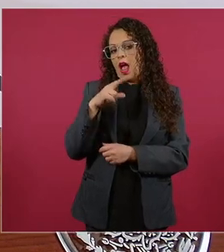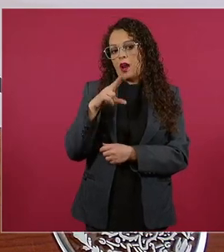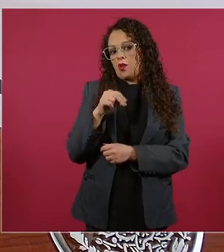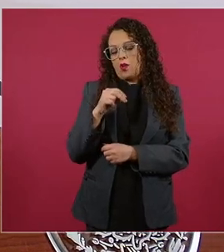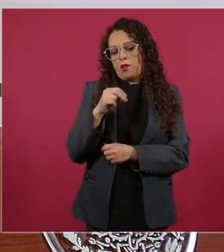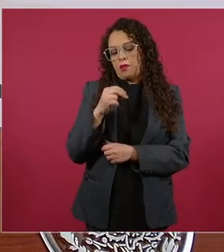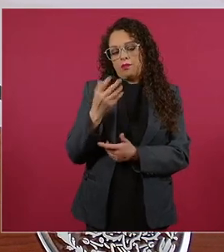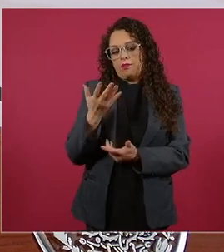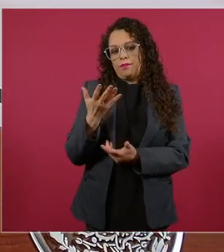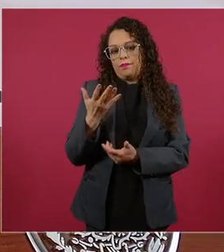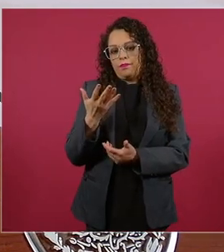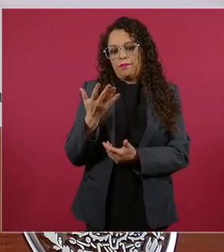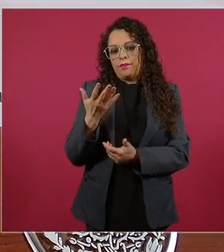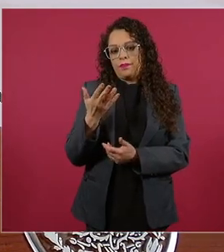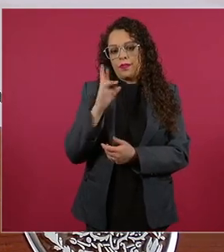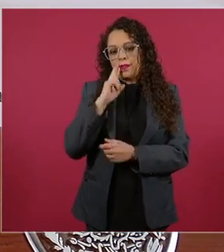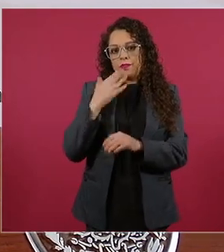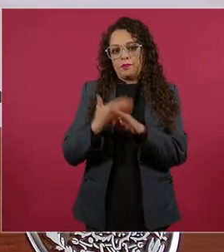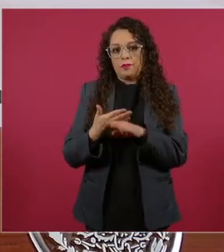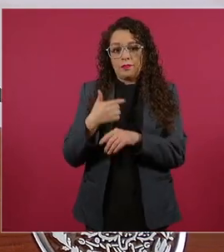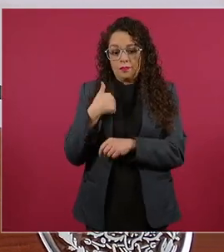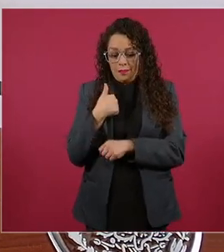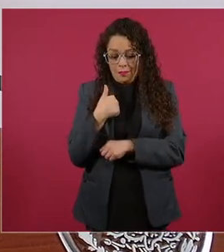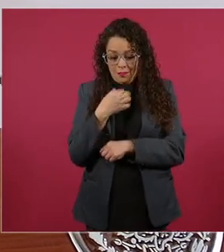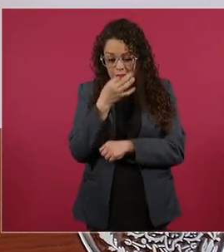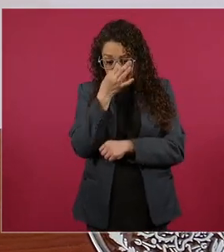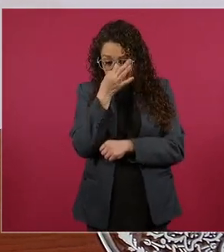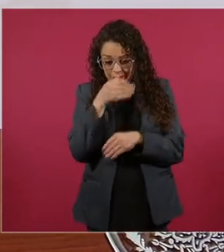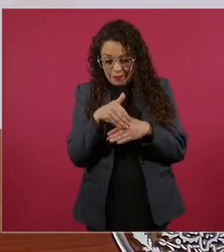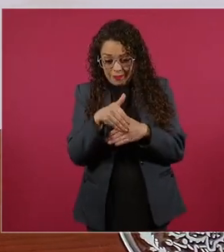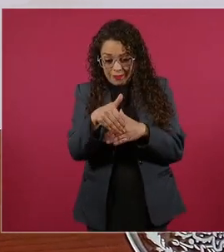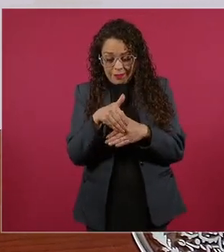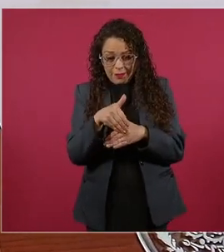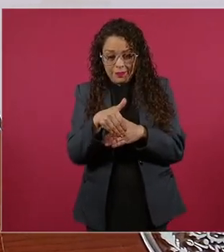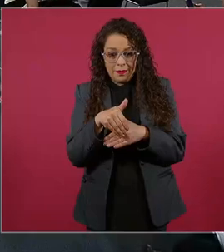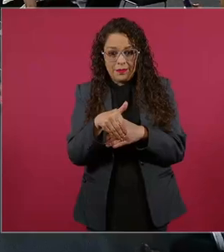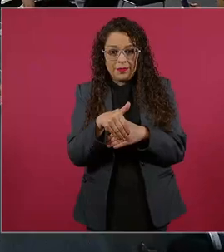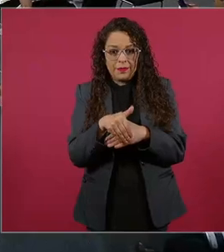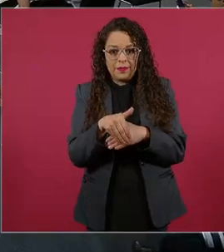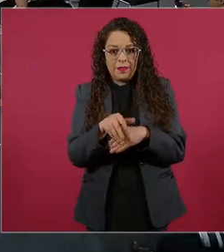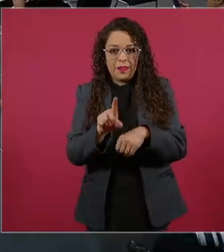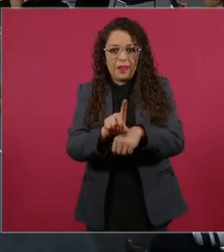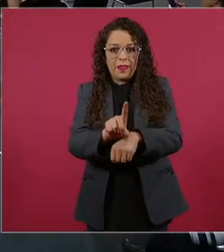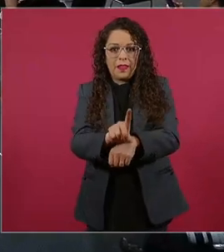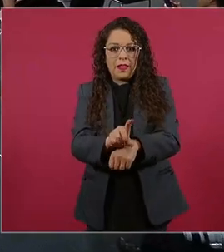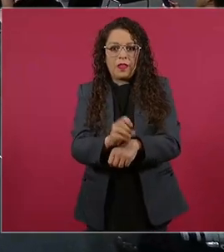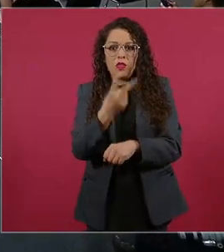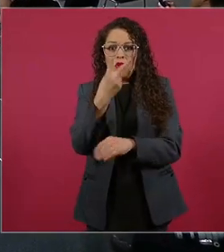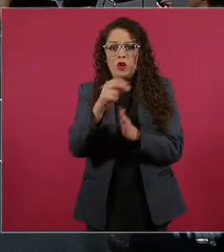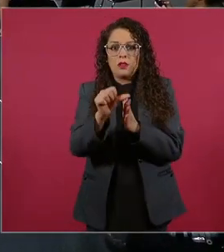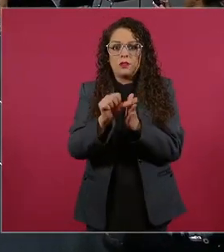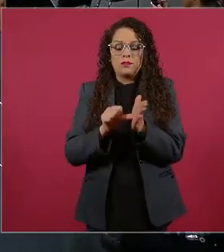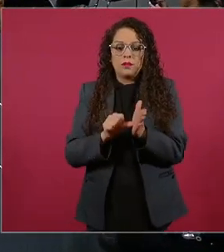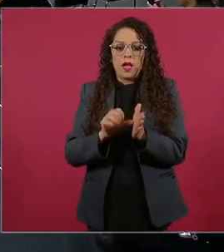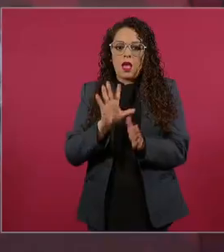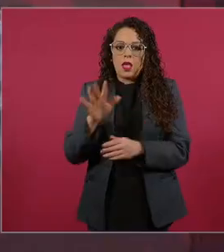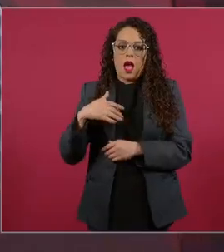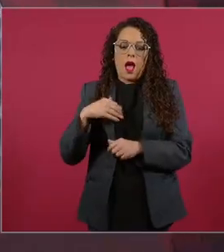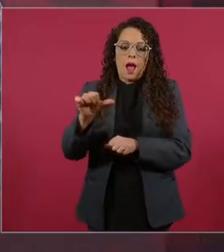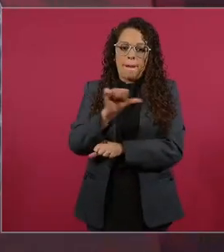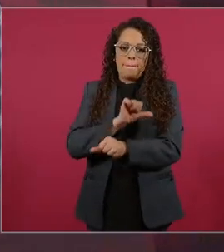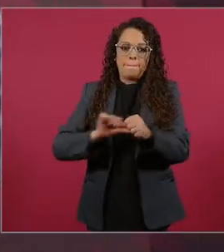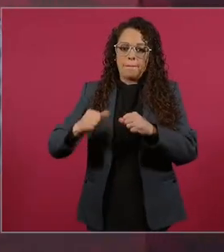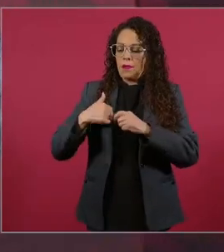me faltan 2 meses y días, ya estamos por entregar la banda